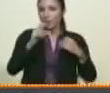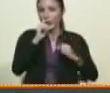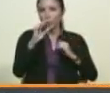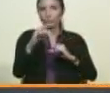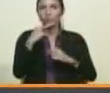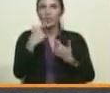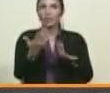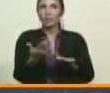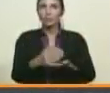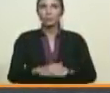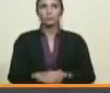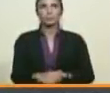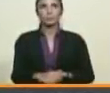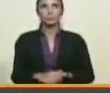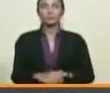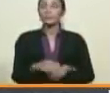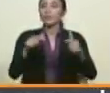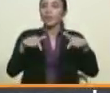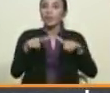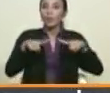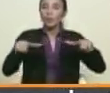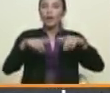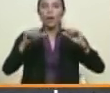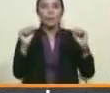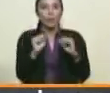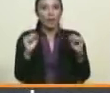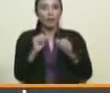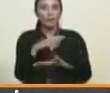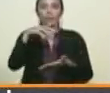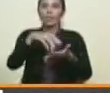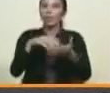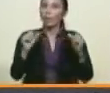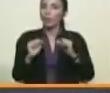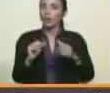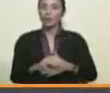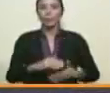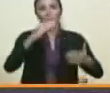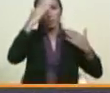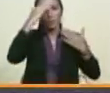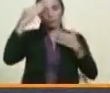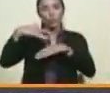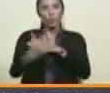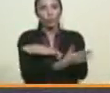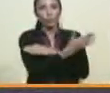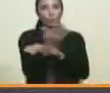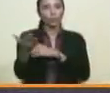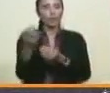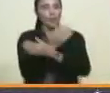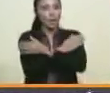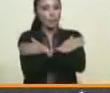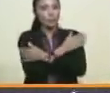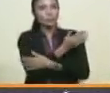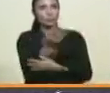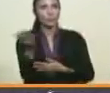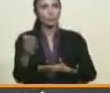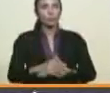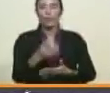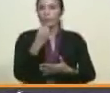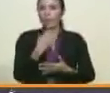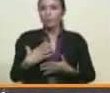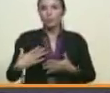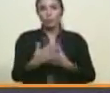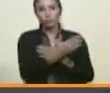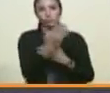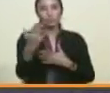nicolás maduro estamos desde el vigía estado mérida un saludo y un abrazo todo este hermoso pueblo